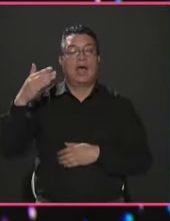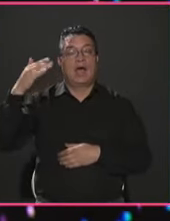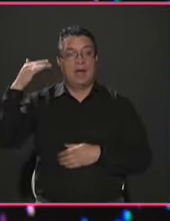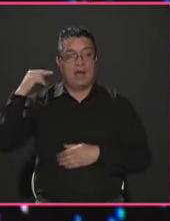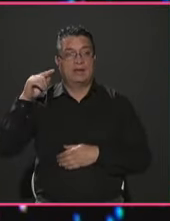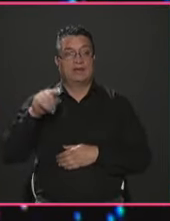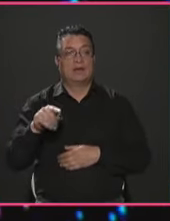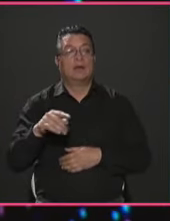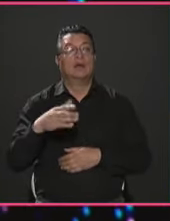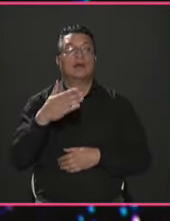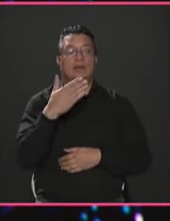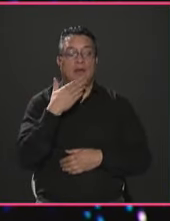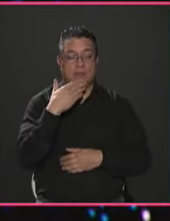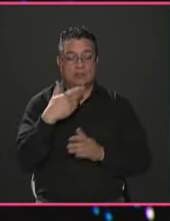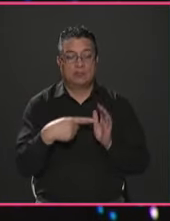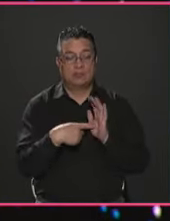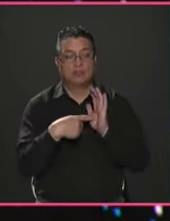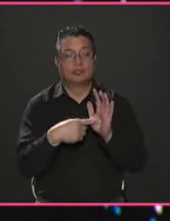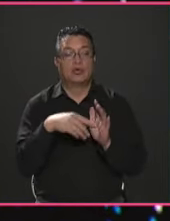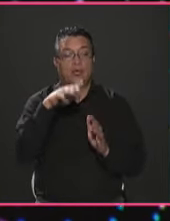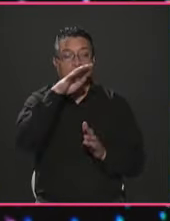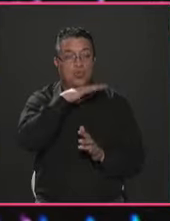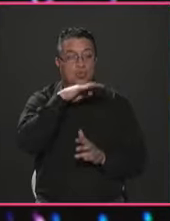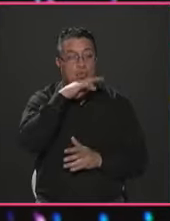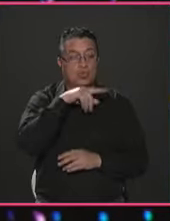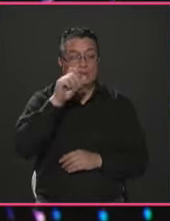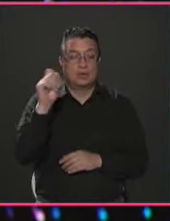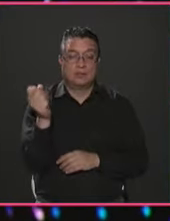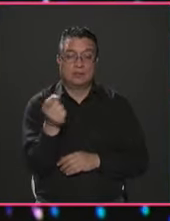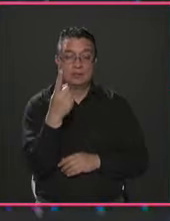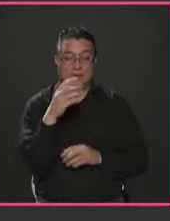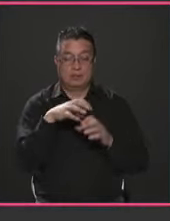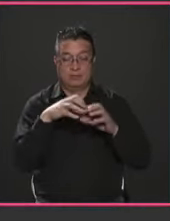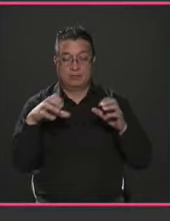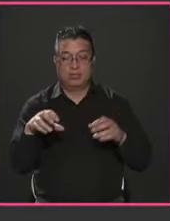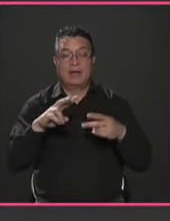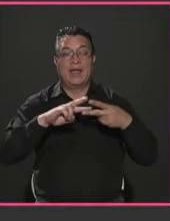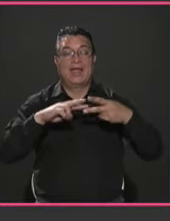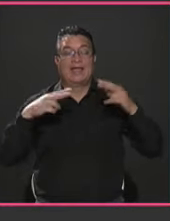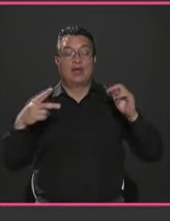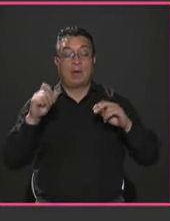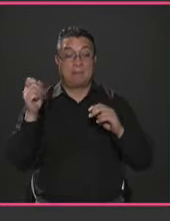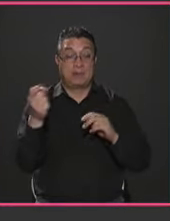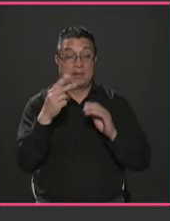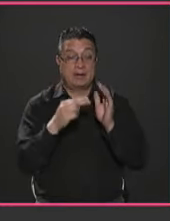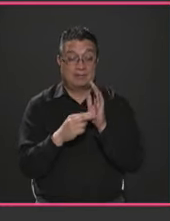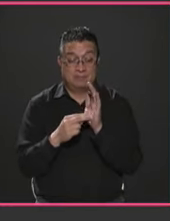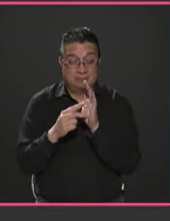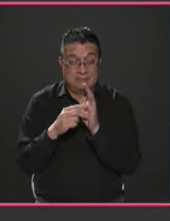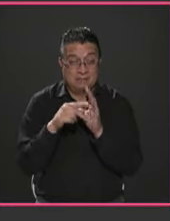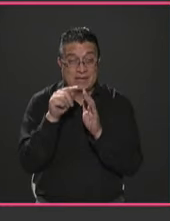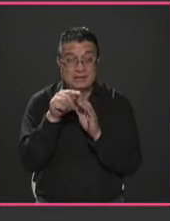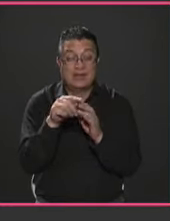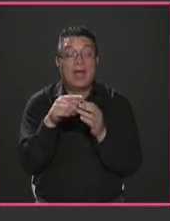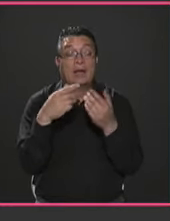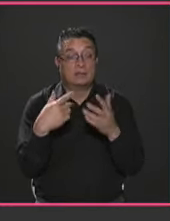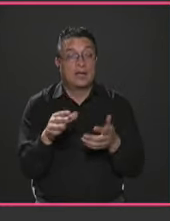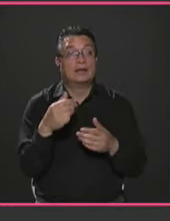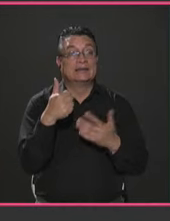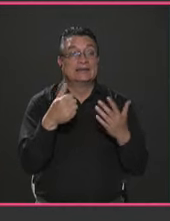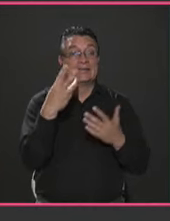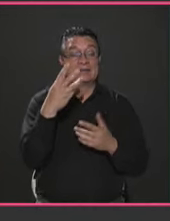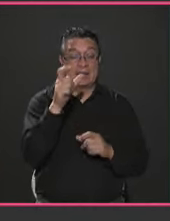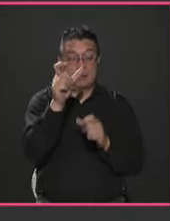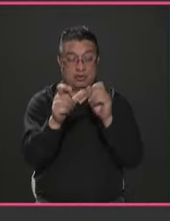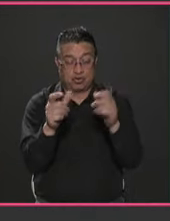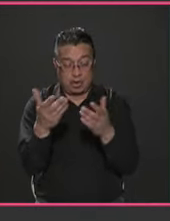herencia también les presenté utilizando este una primera utilización de este genoma un primer pan genoma en donde 63 individuos